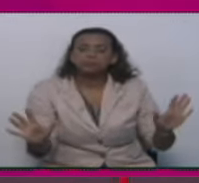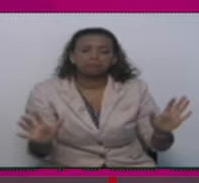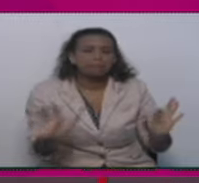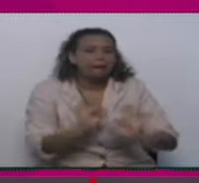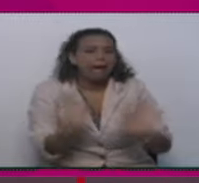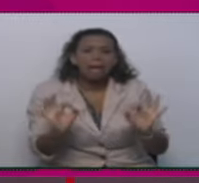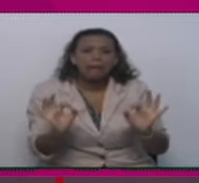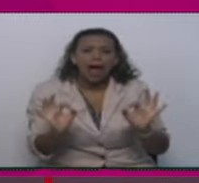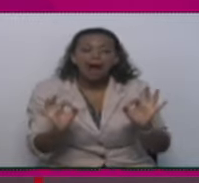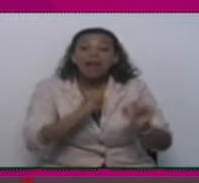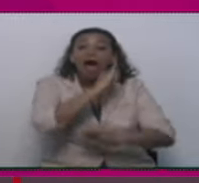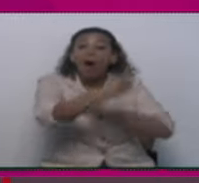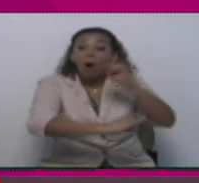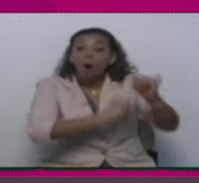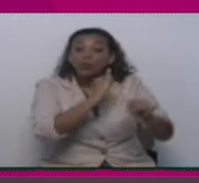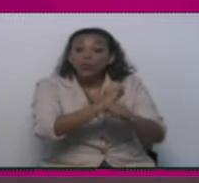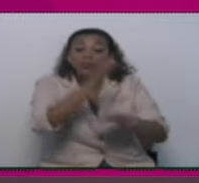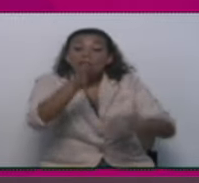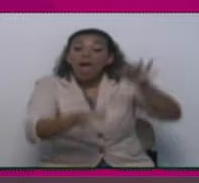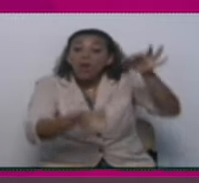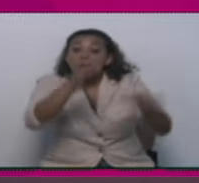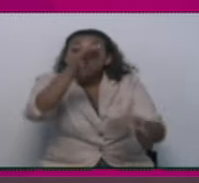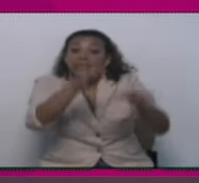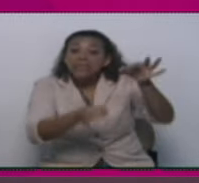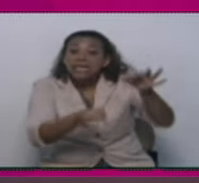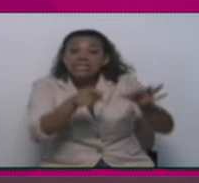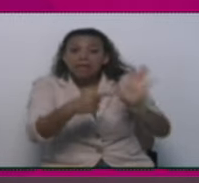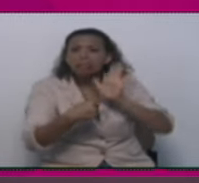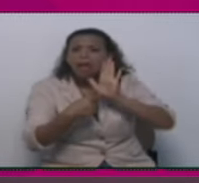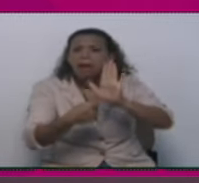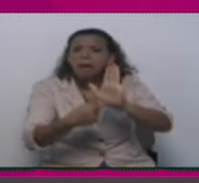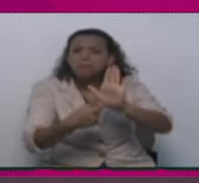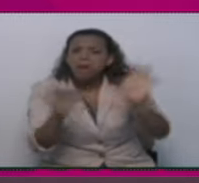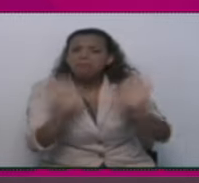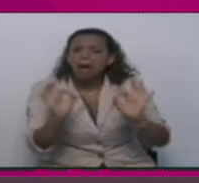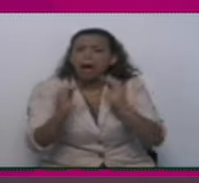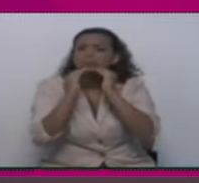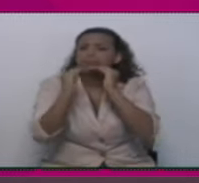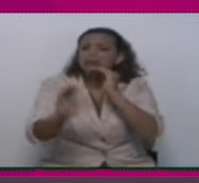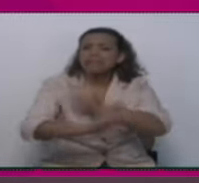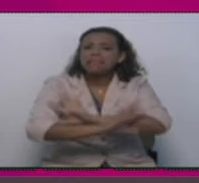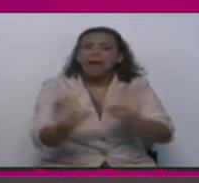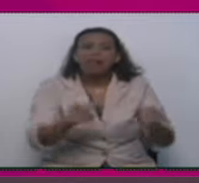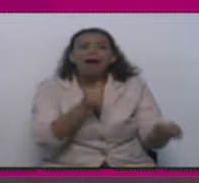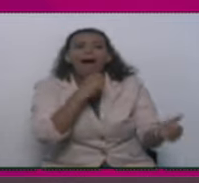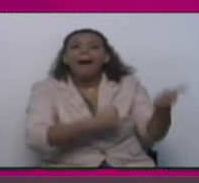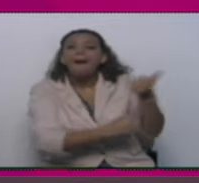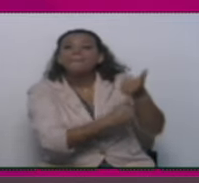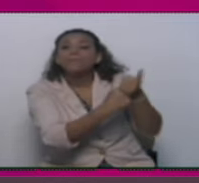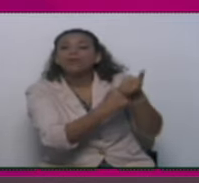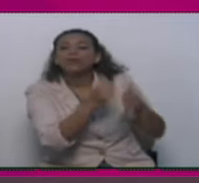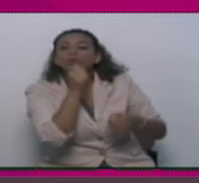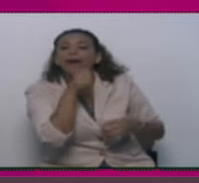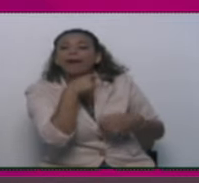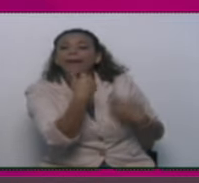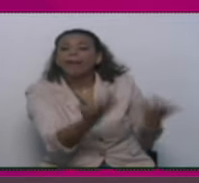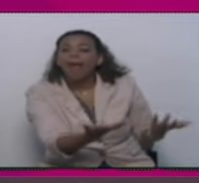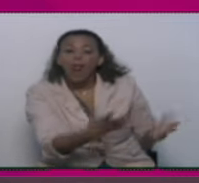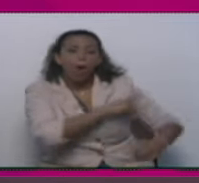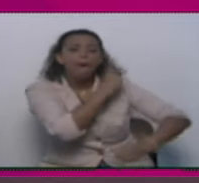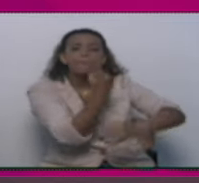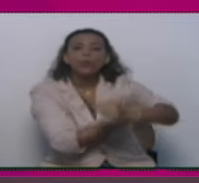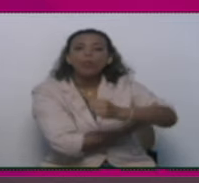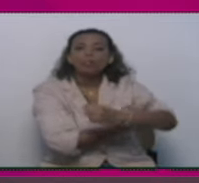La Corte Internacional de Justicia demostró a quién responde. Responde a los poderes